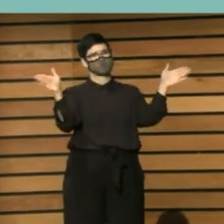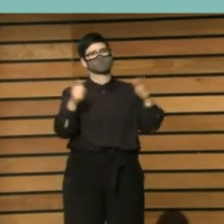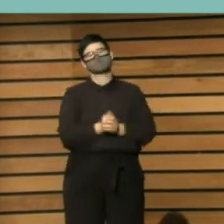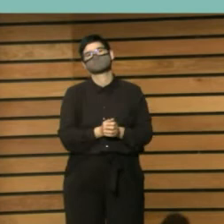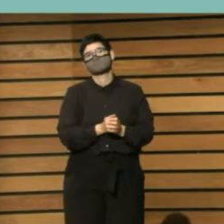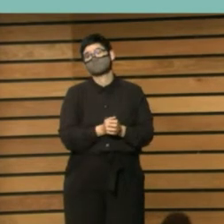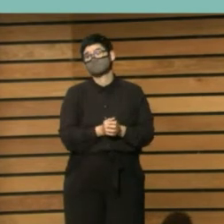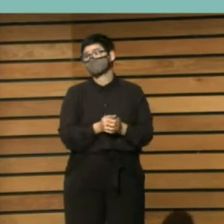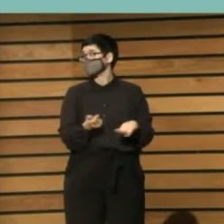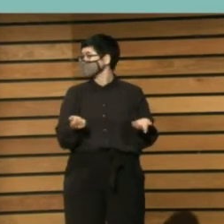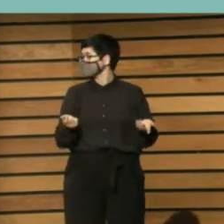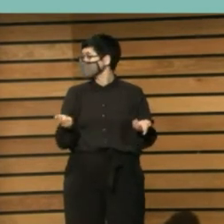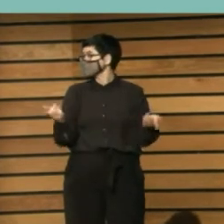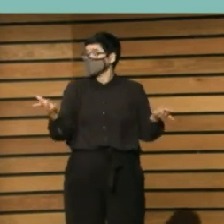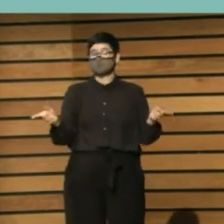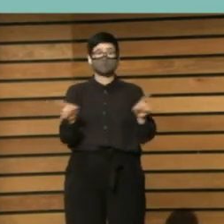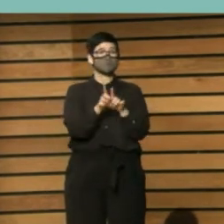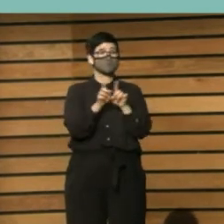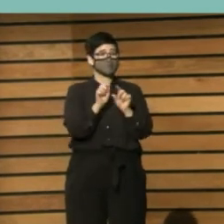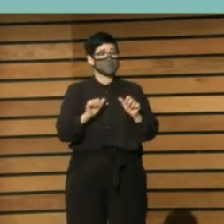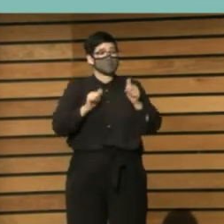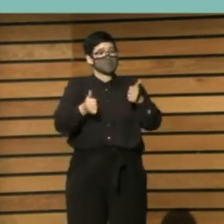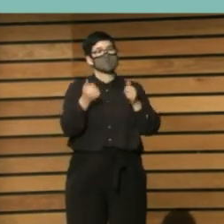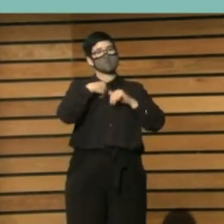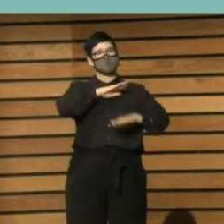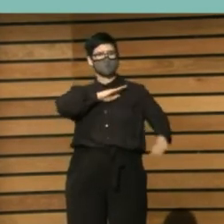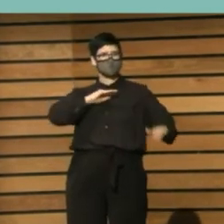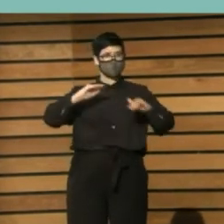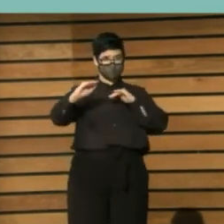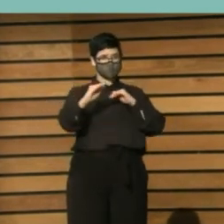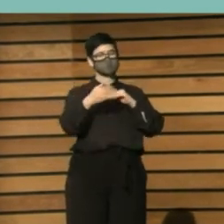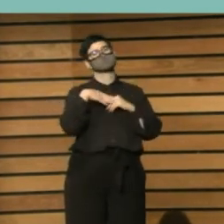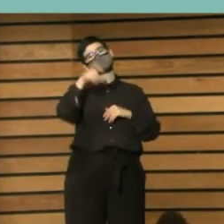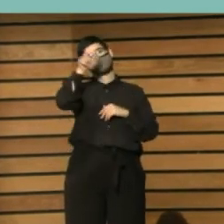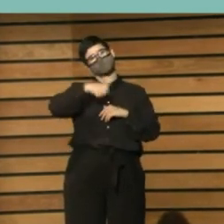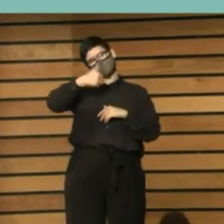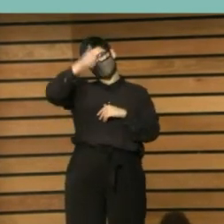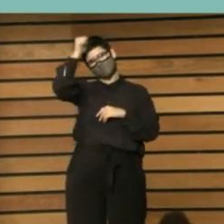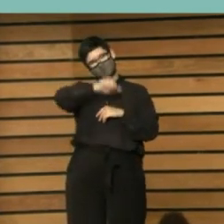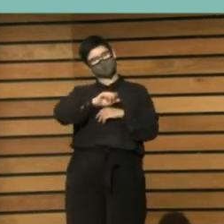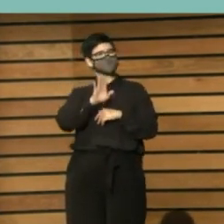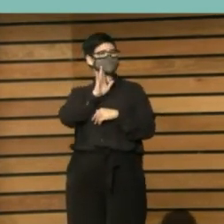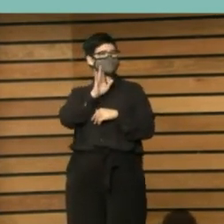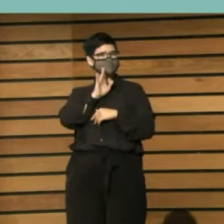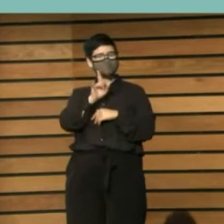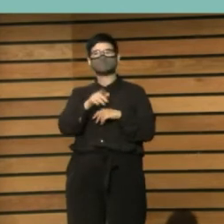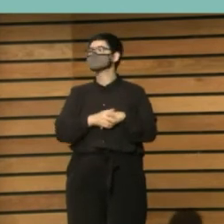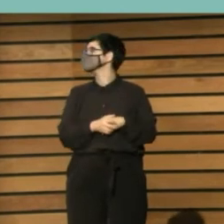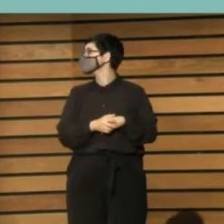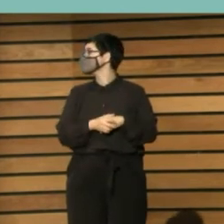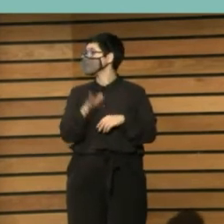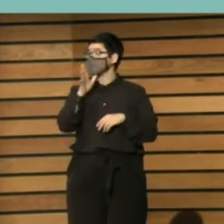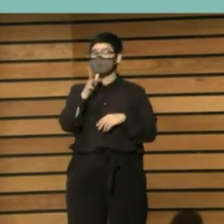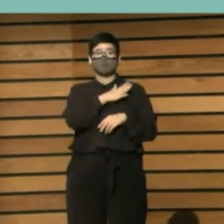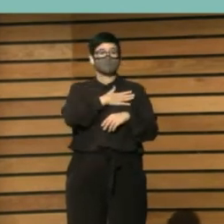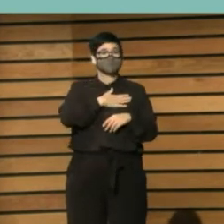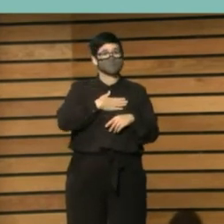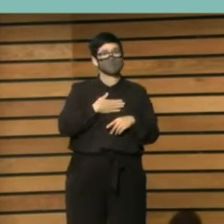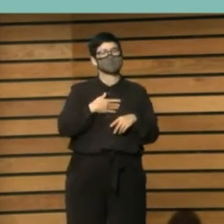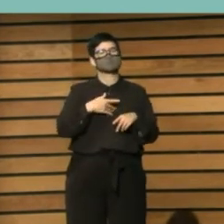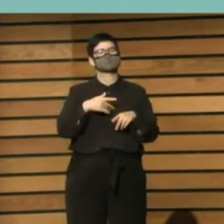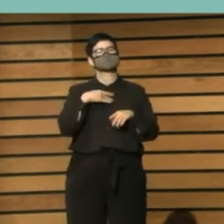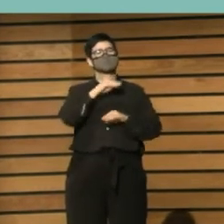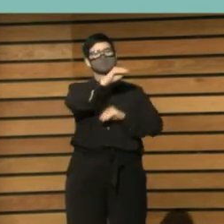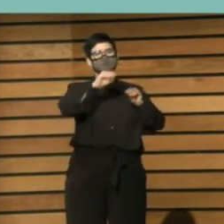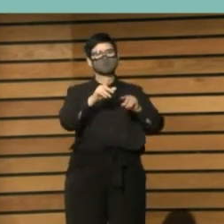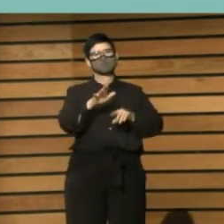Bueno, he empezado con Bruce Lee y quiero acabar con Bruce Lee. Ahora me gustaría pediros que cerrarais los ojos